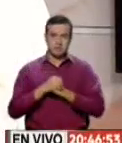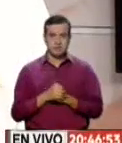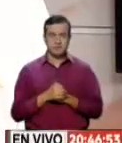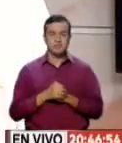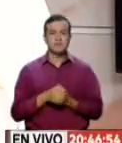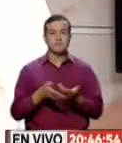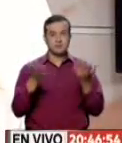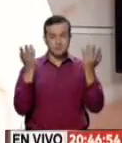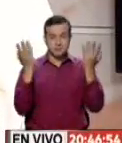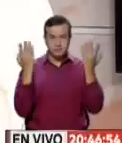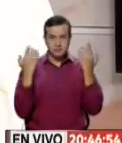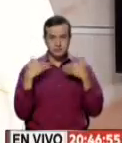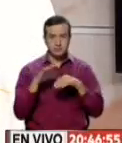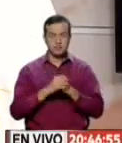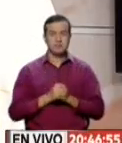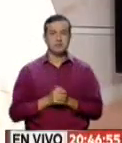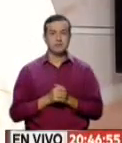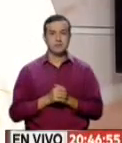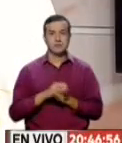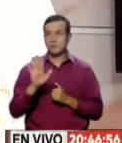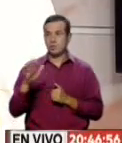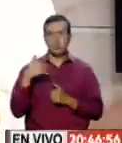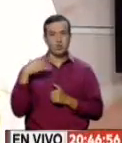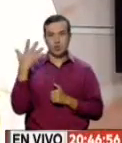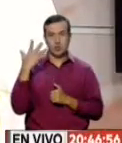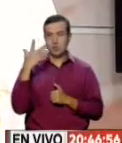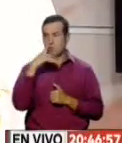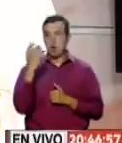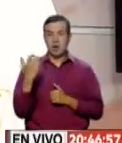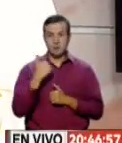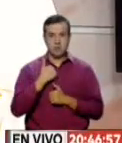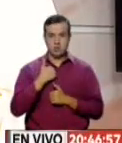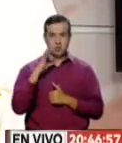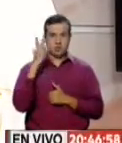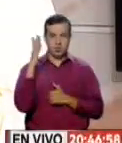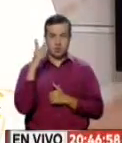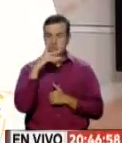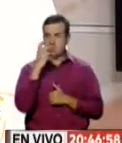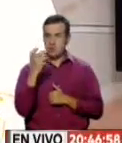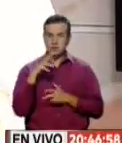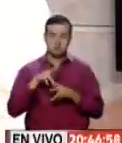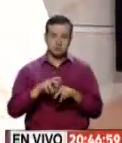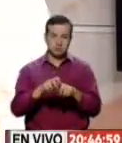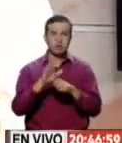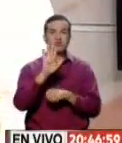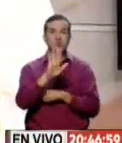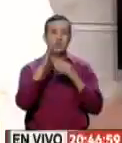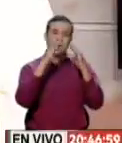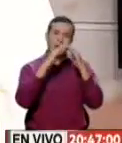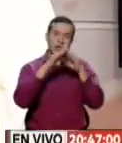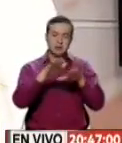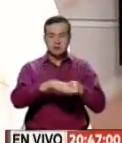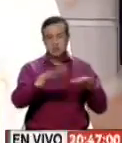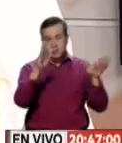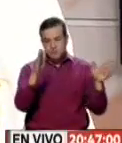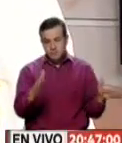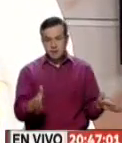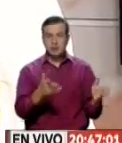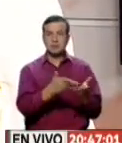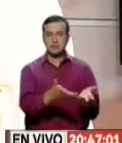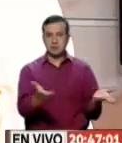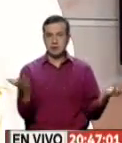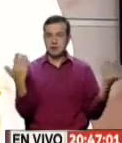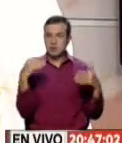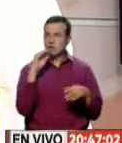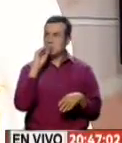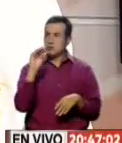que él no tiene su panadería, él hace artesanalmente en su casita, en una mesa. Ya. Y como